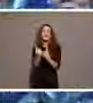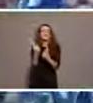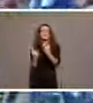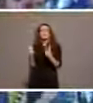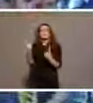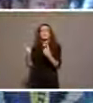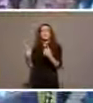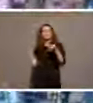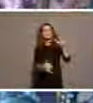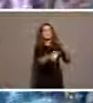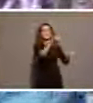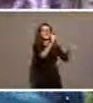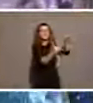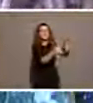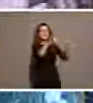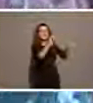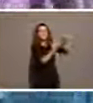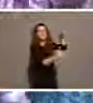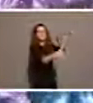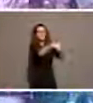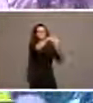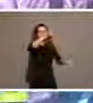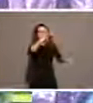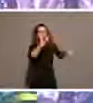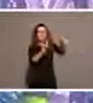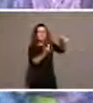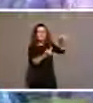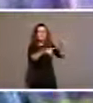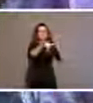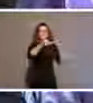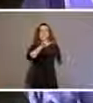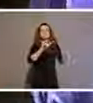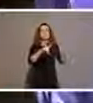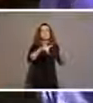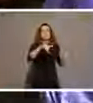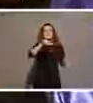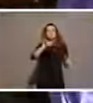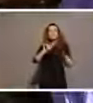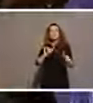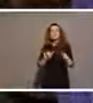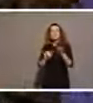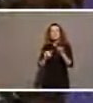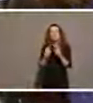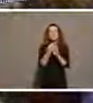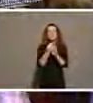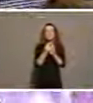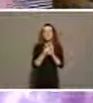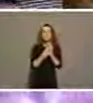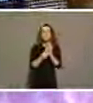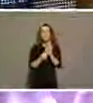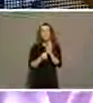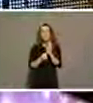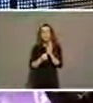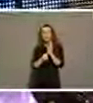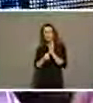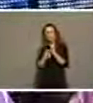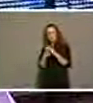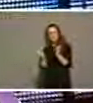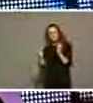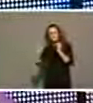cuantos manipulan sin cesar. Se sacan puntuaciones por